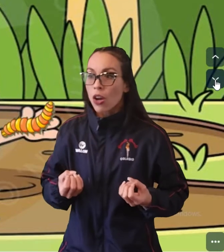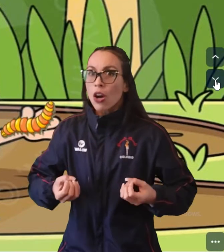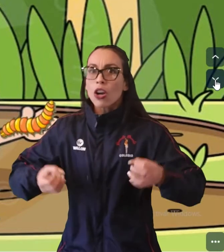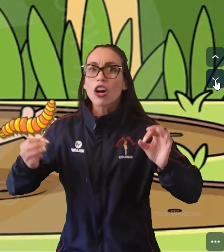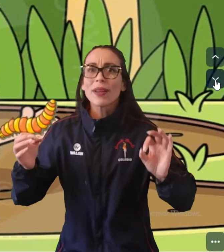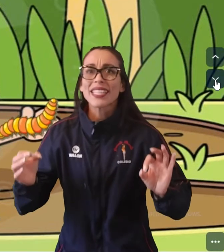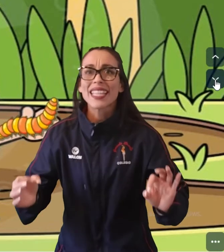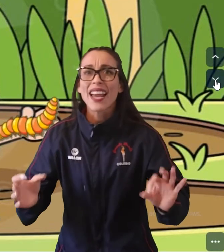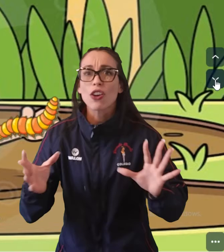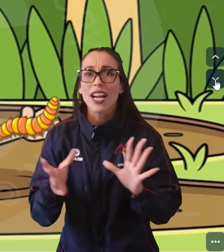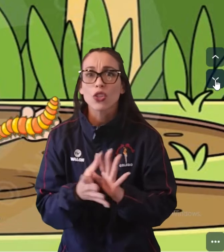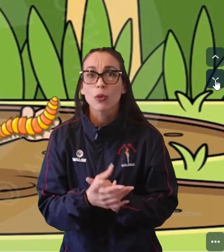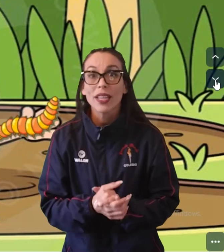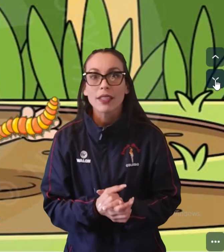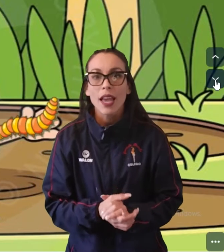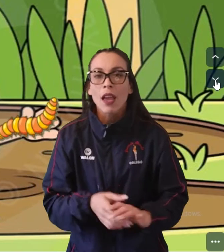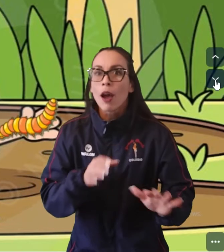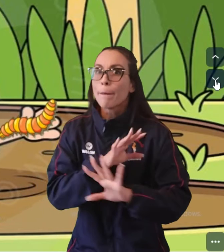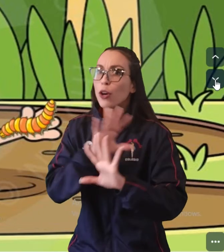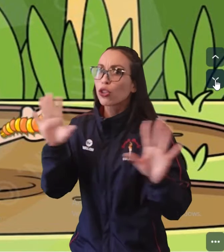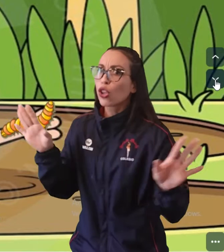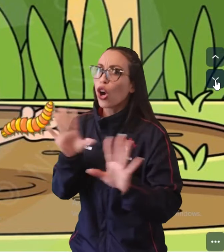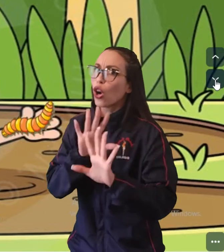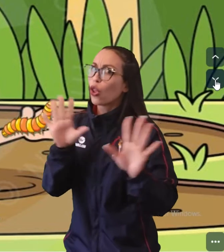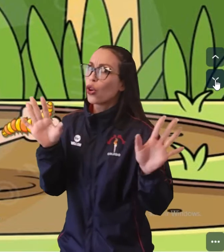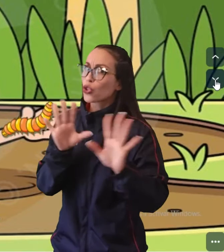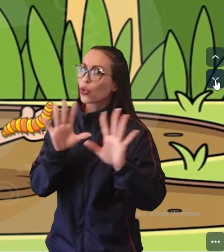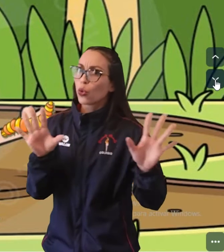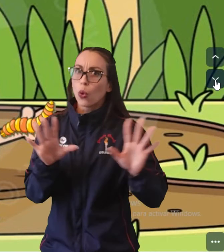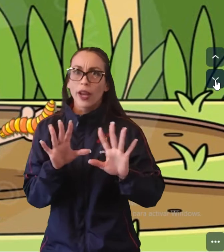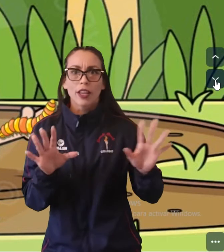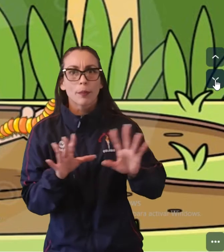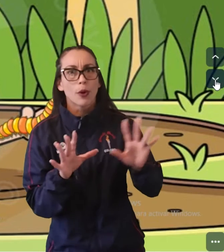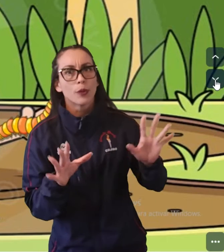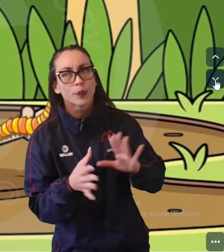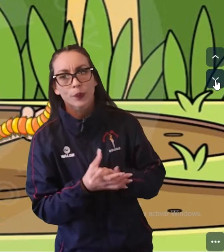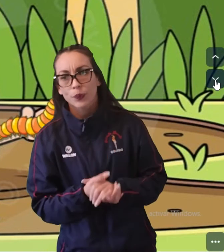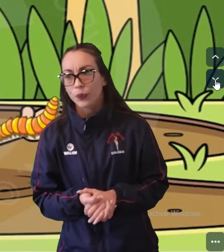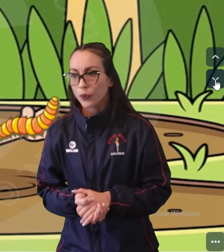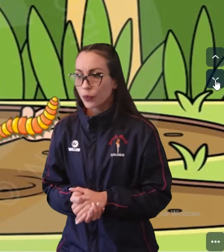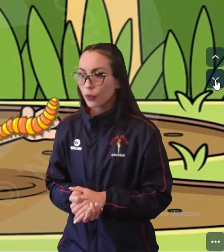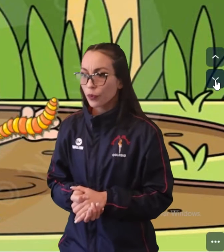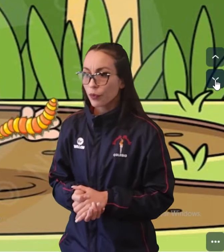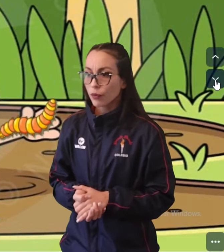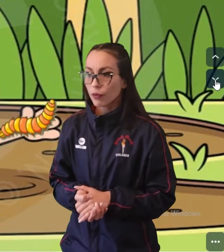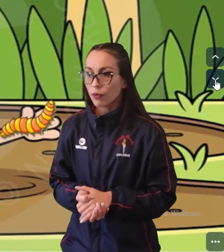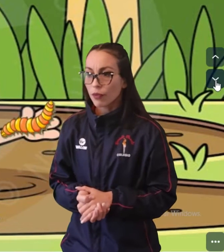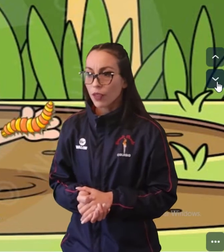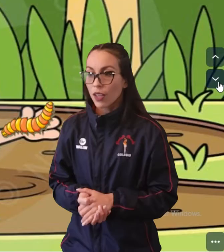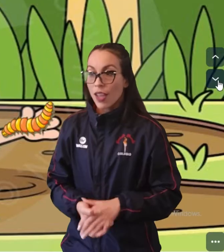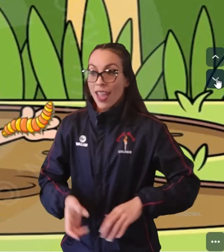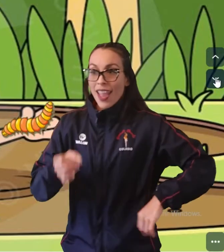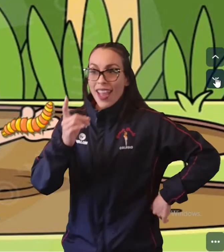pantano comenzaron a subirse por todo su cuerpo.